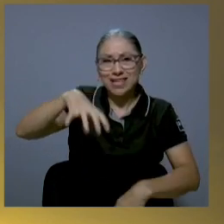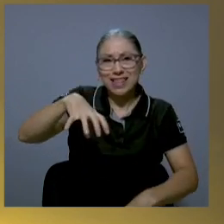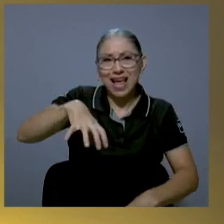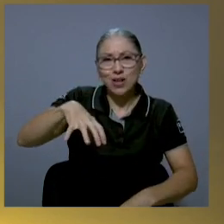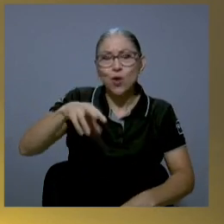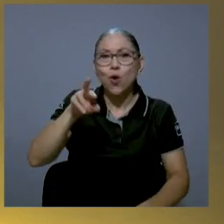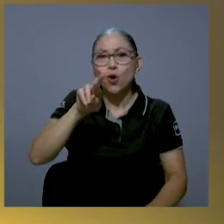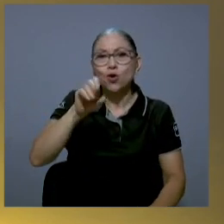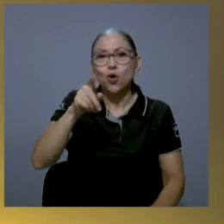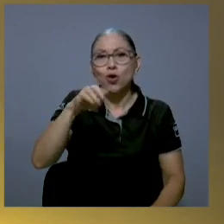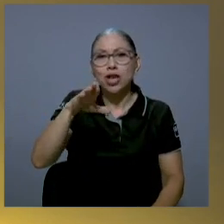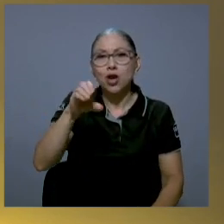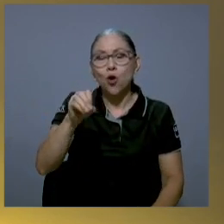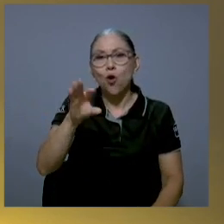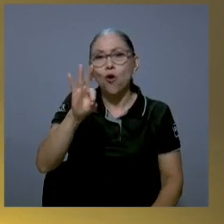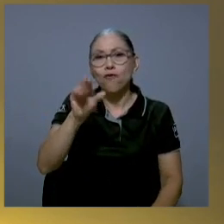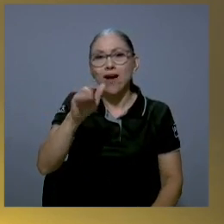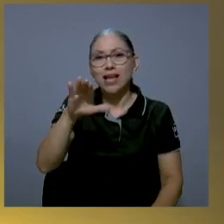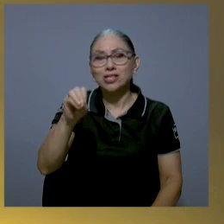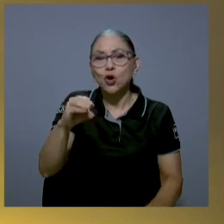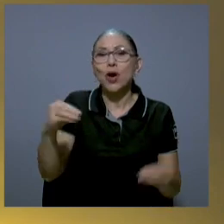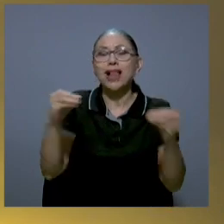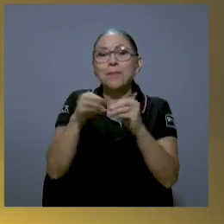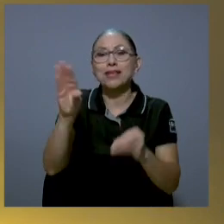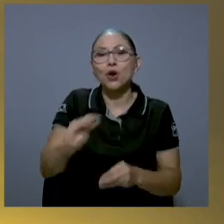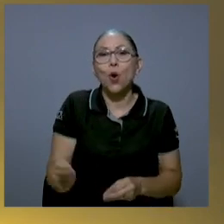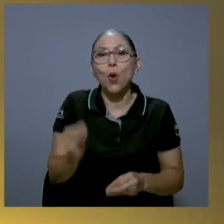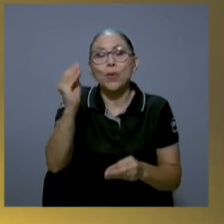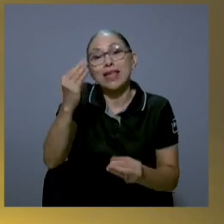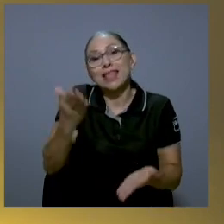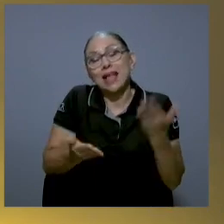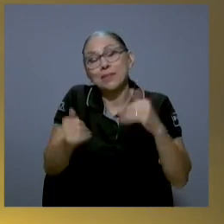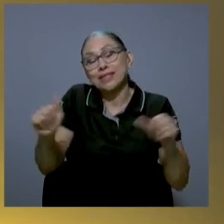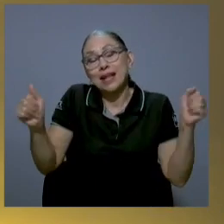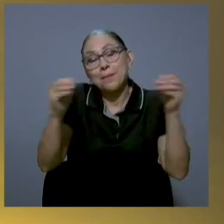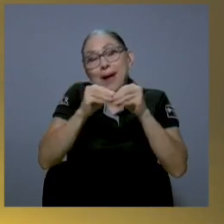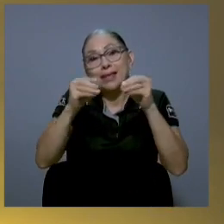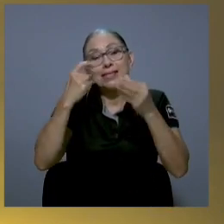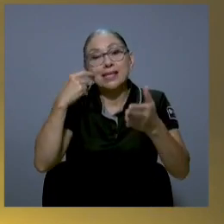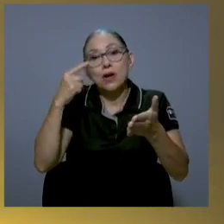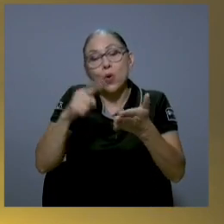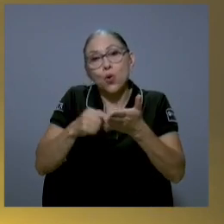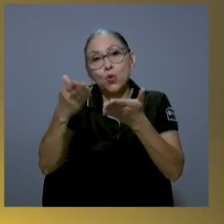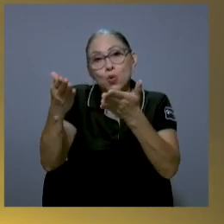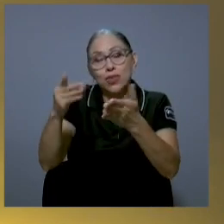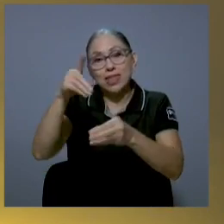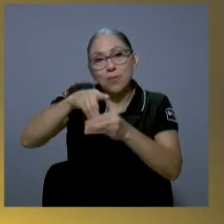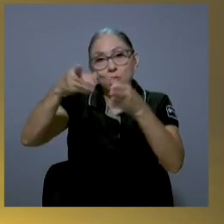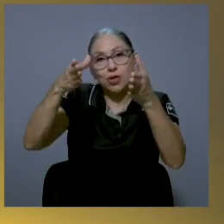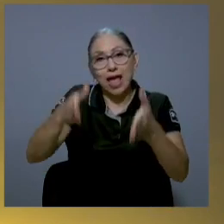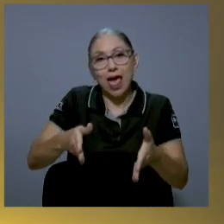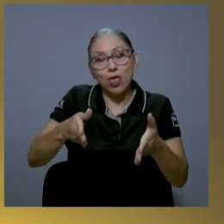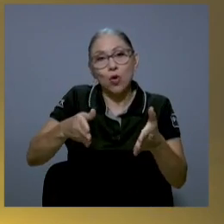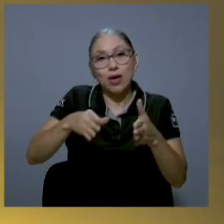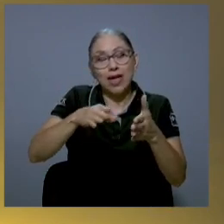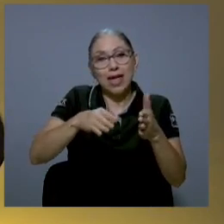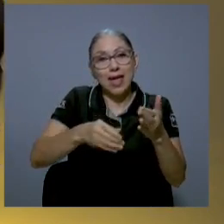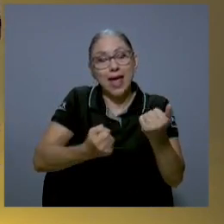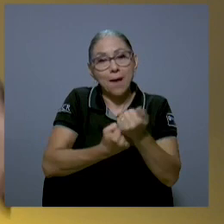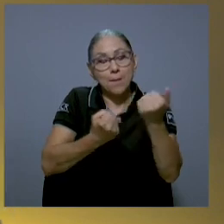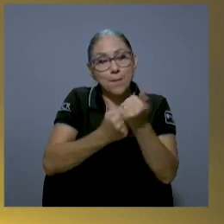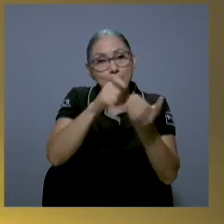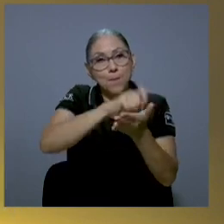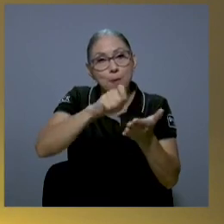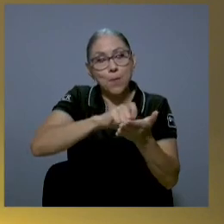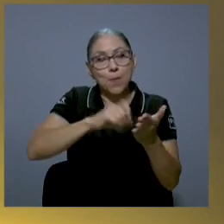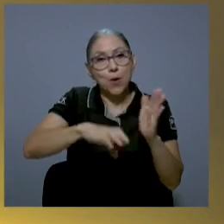don Rodrigo Facio, fue el más joven y posiblemente el más destacado diputado constitucionalista en términos